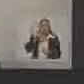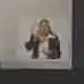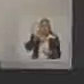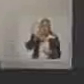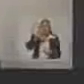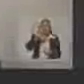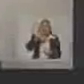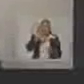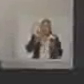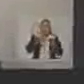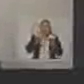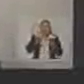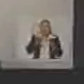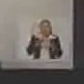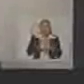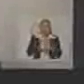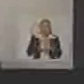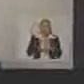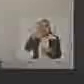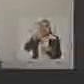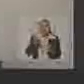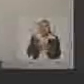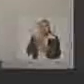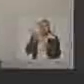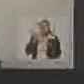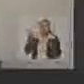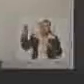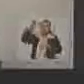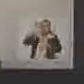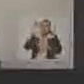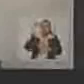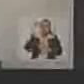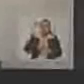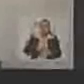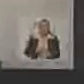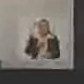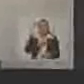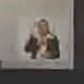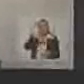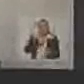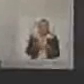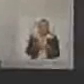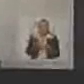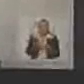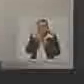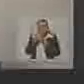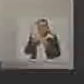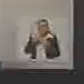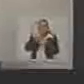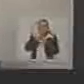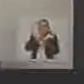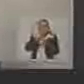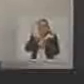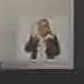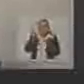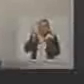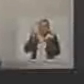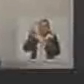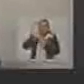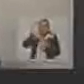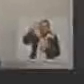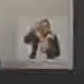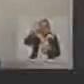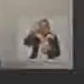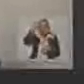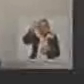a generar espacios de certificación para que puedas autoemplearte en diversos talleres que te sirvan para